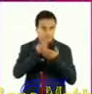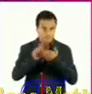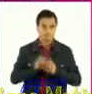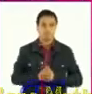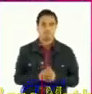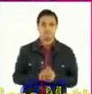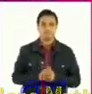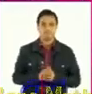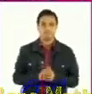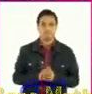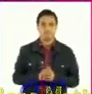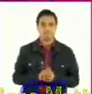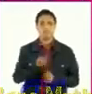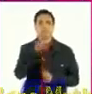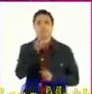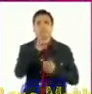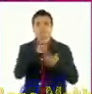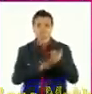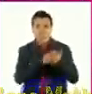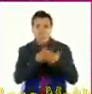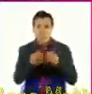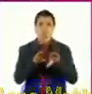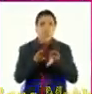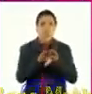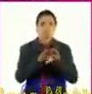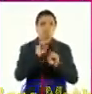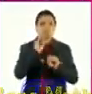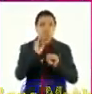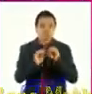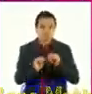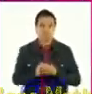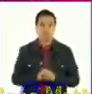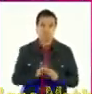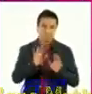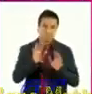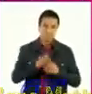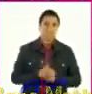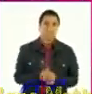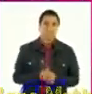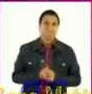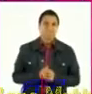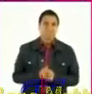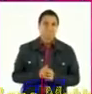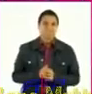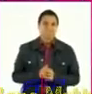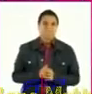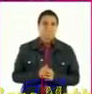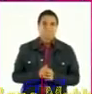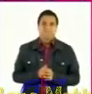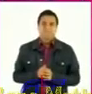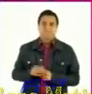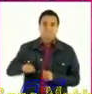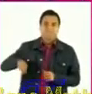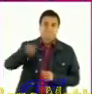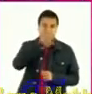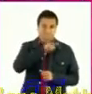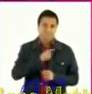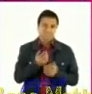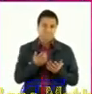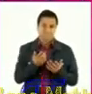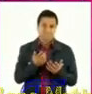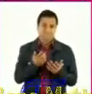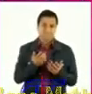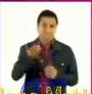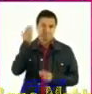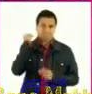¿Cómo desarrollaron su plan de trabajo? Bueno, en primera esto es algo que viene dentro de nuestro trabajo, que